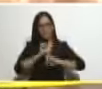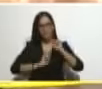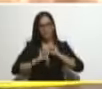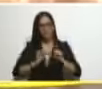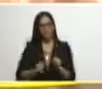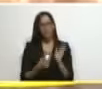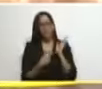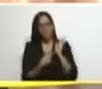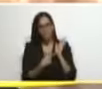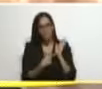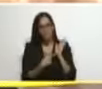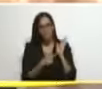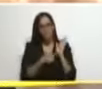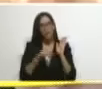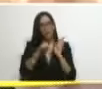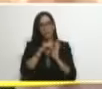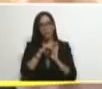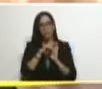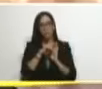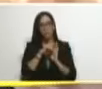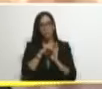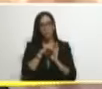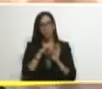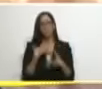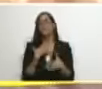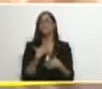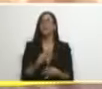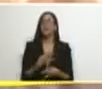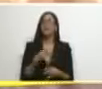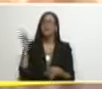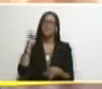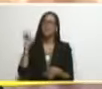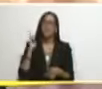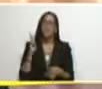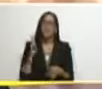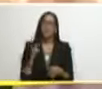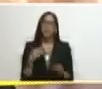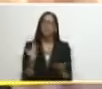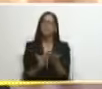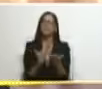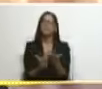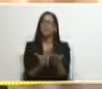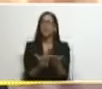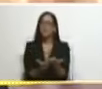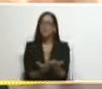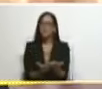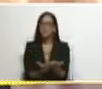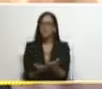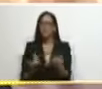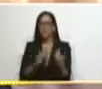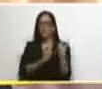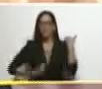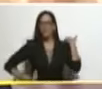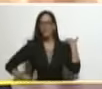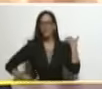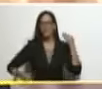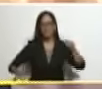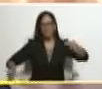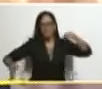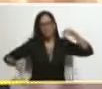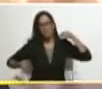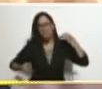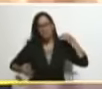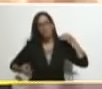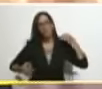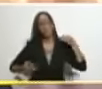este artículo, los intereses de Venezuela cuando se faculta al presidente de la República